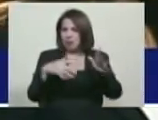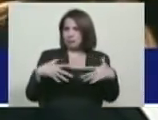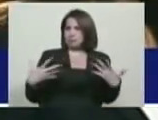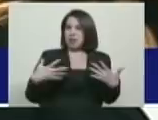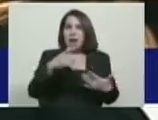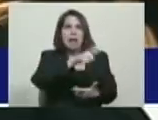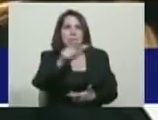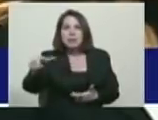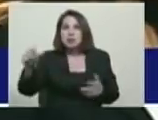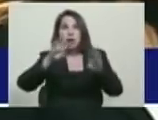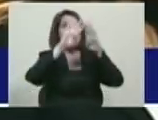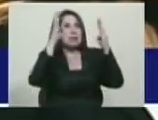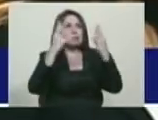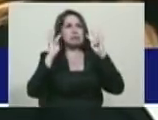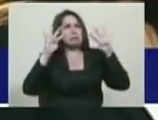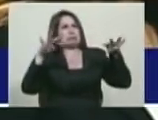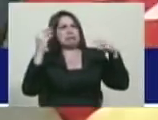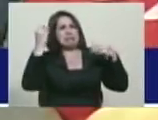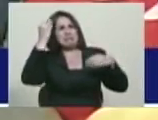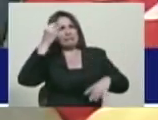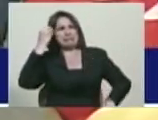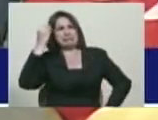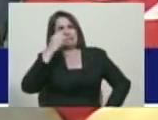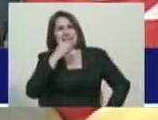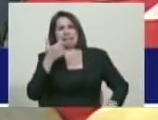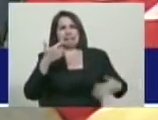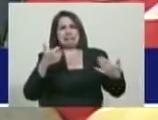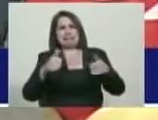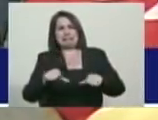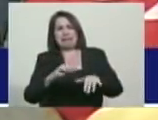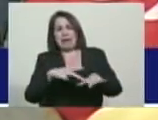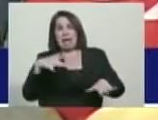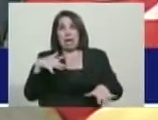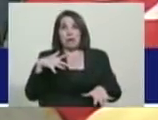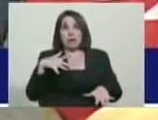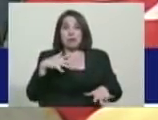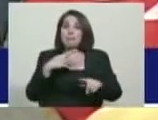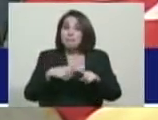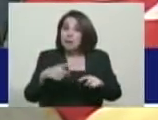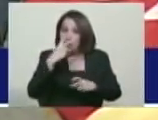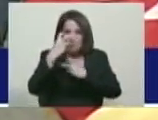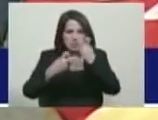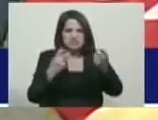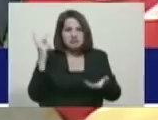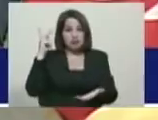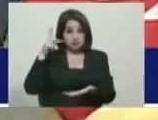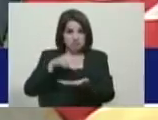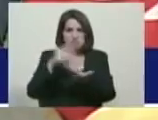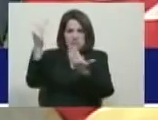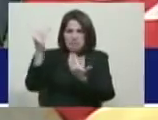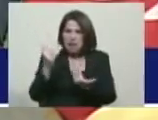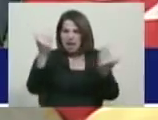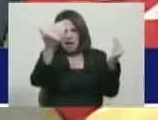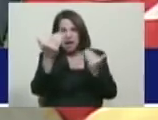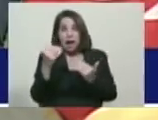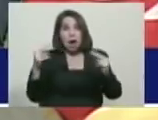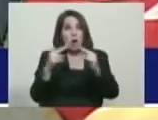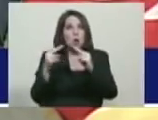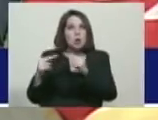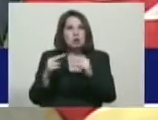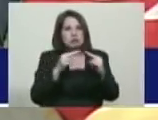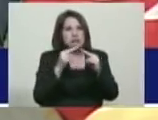verdad. Yo solamente le digo, vayan por los caminos de Venezuela para que vean a un pueblo digno,